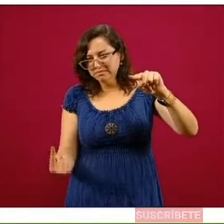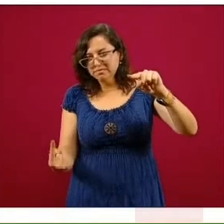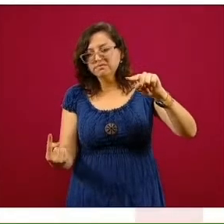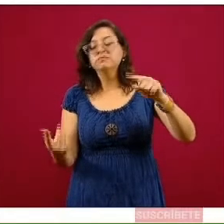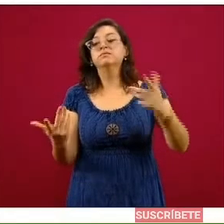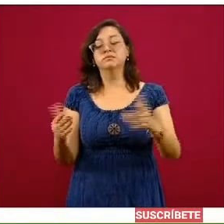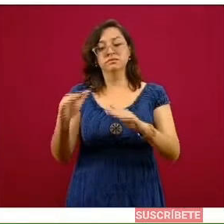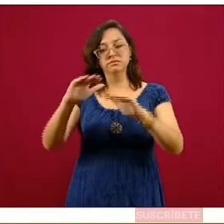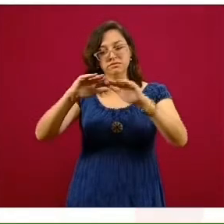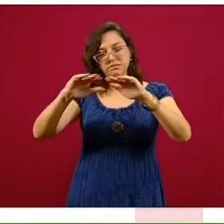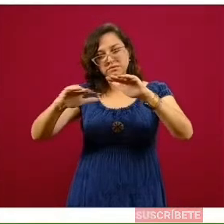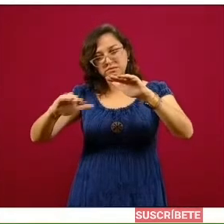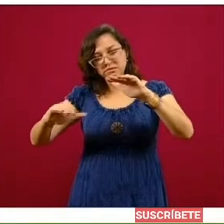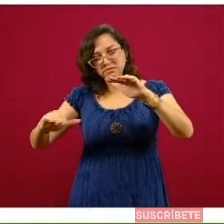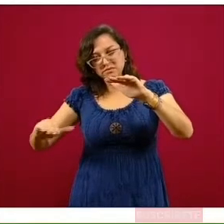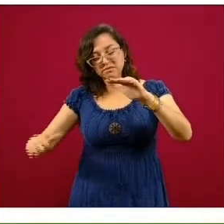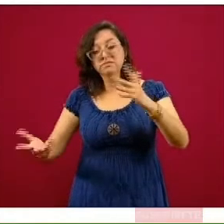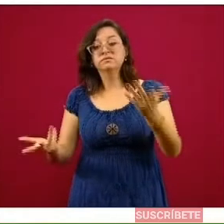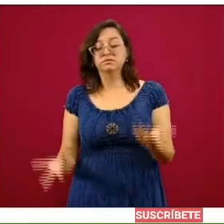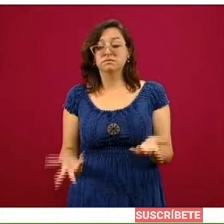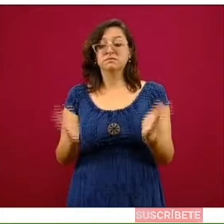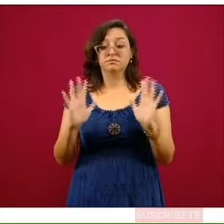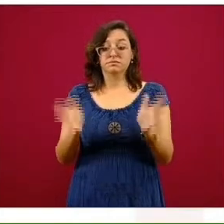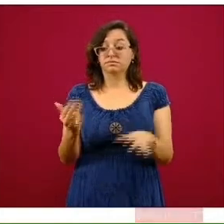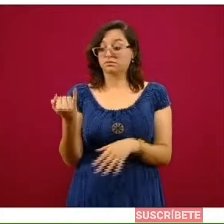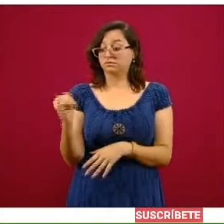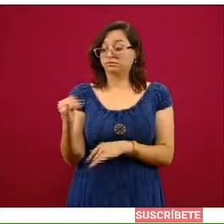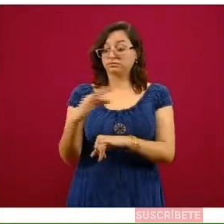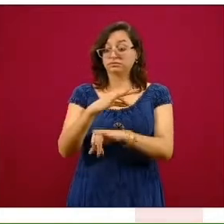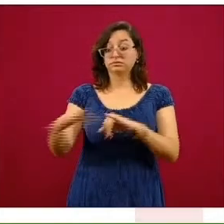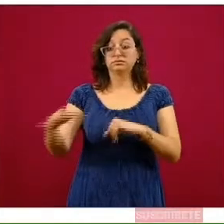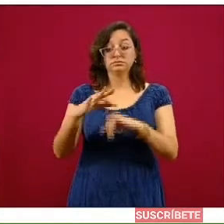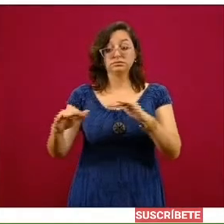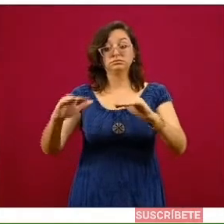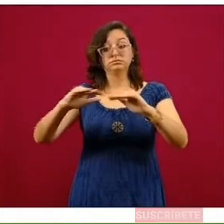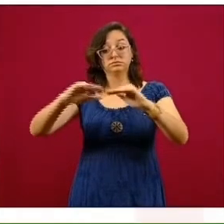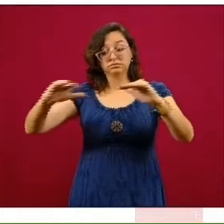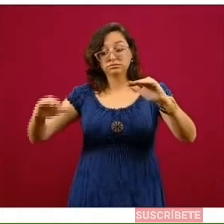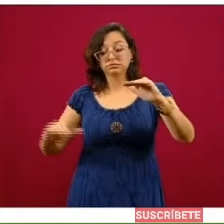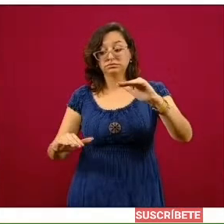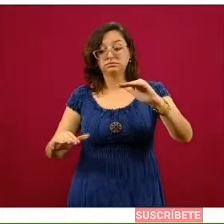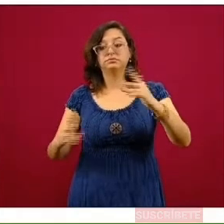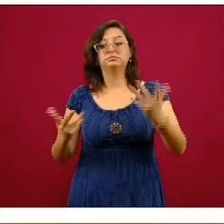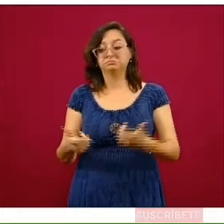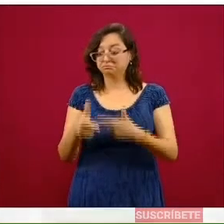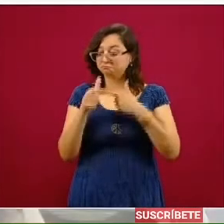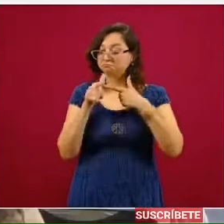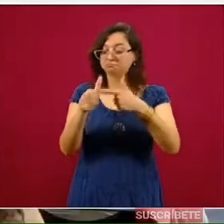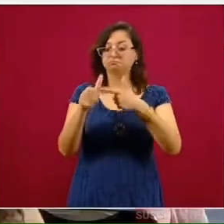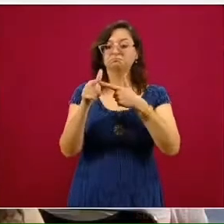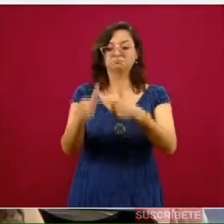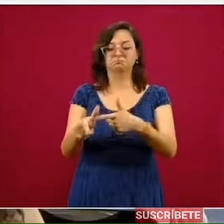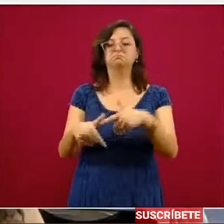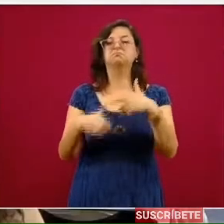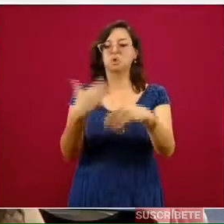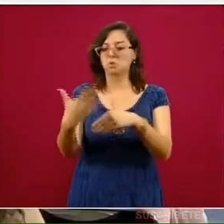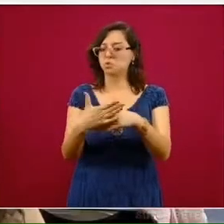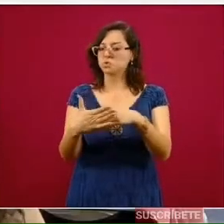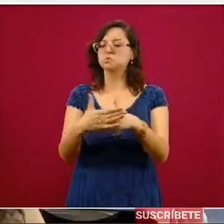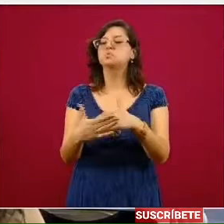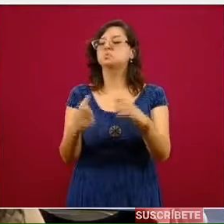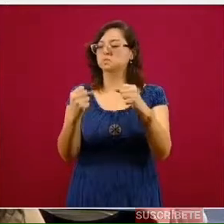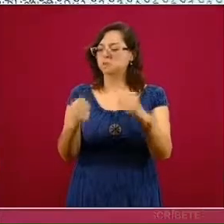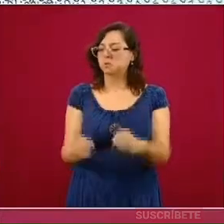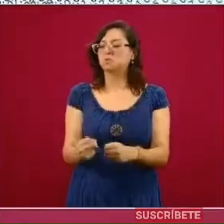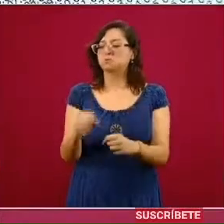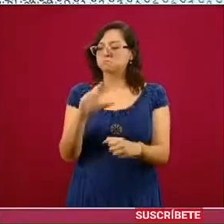de manera importante, y prácticamente estaban cerrando ya el mes de junio con una disminución por debajo de 1. Si esto se mantiene, definitivamente se podrá